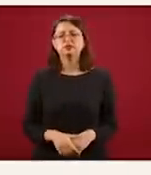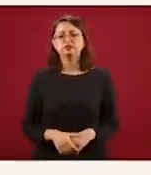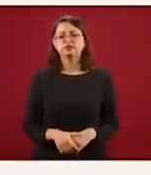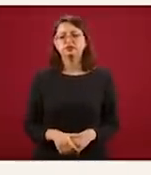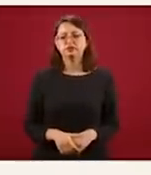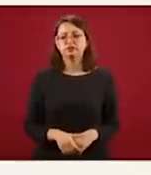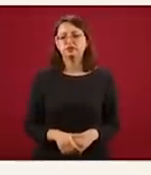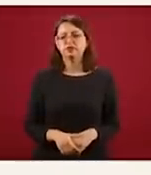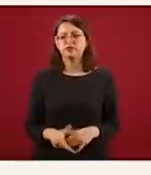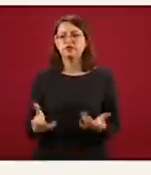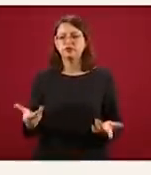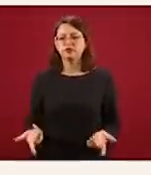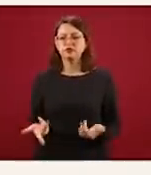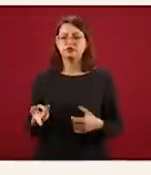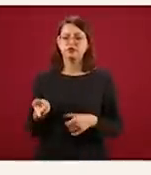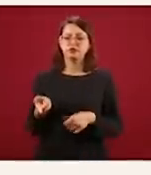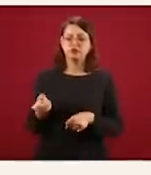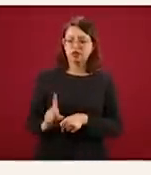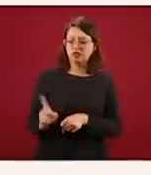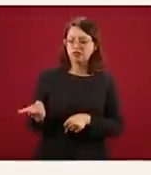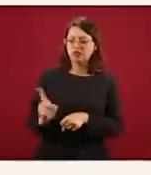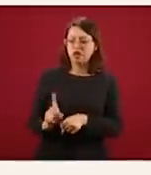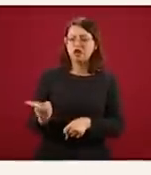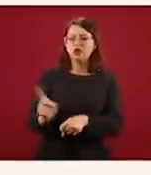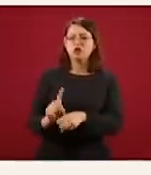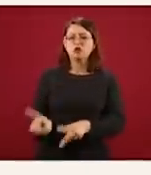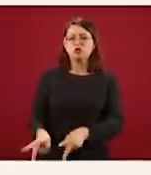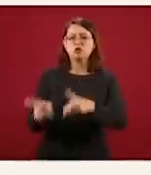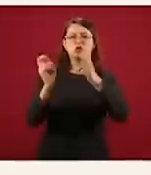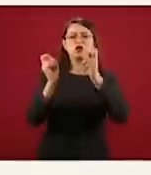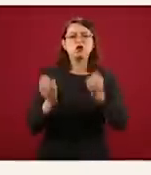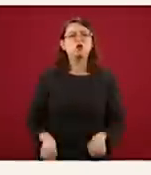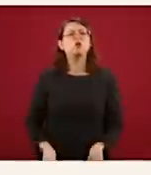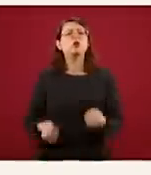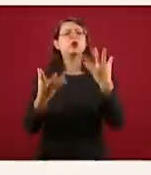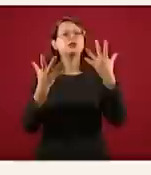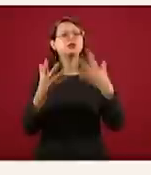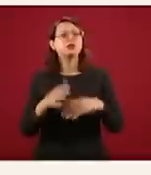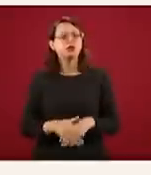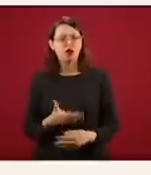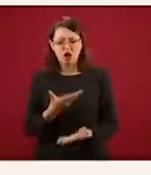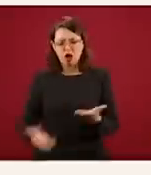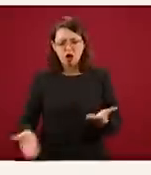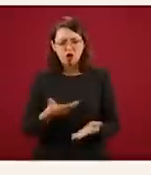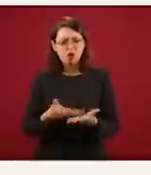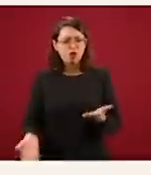La pérdida diaria actual es de 5 mil barriles por día, equivalente